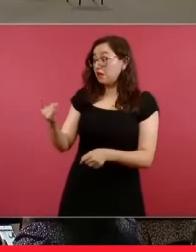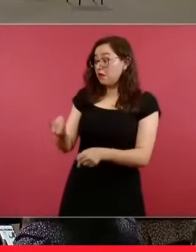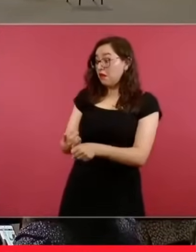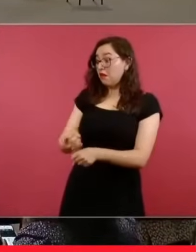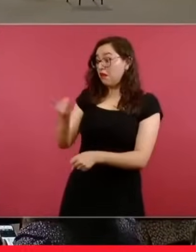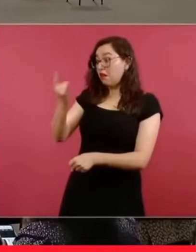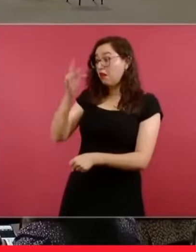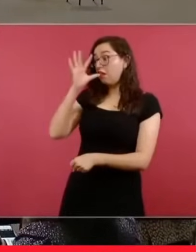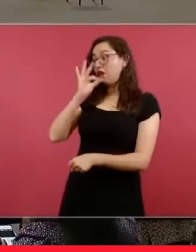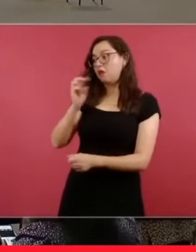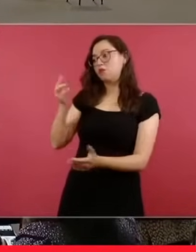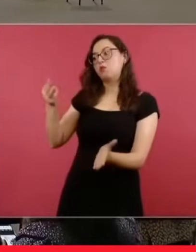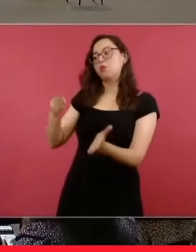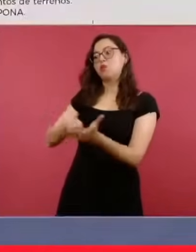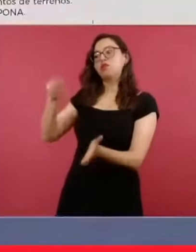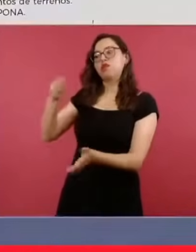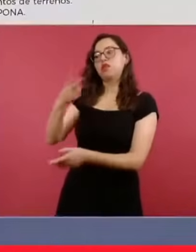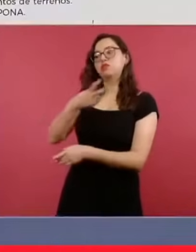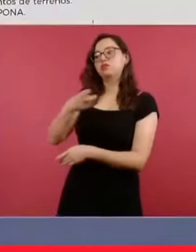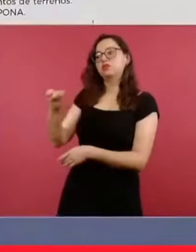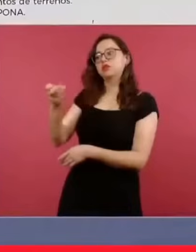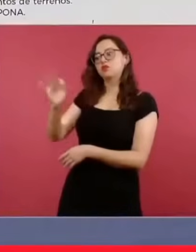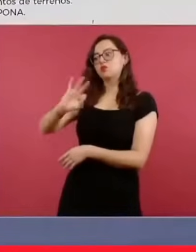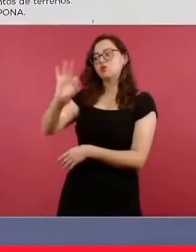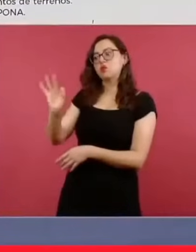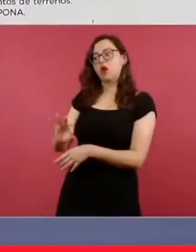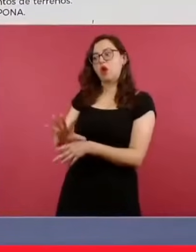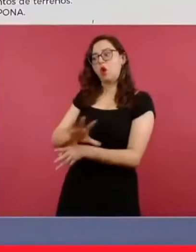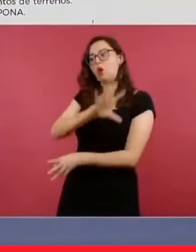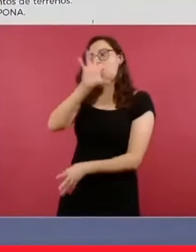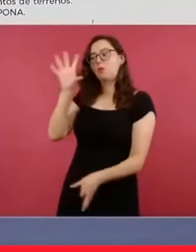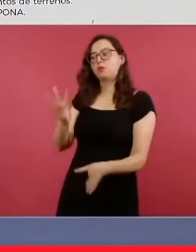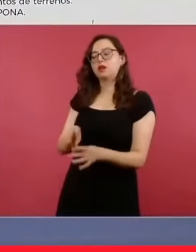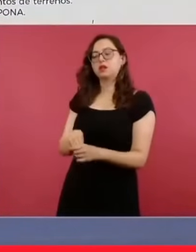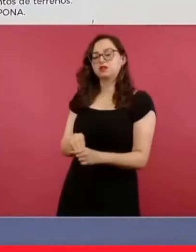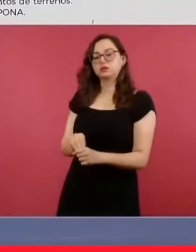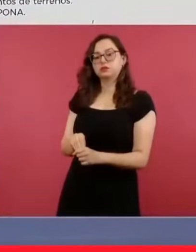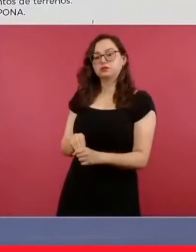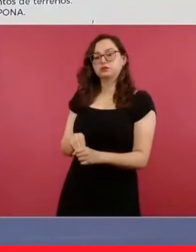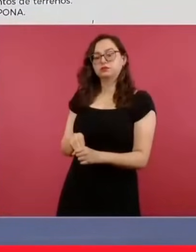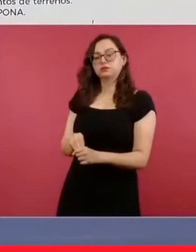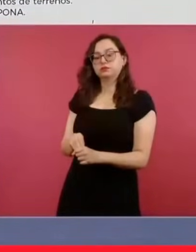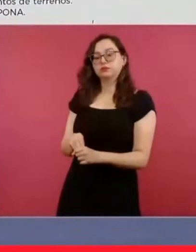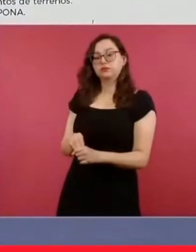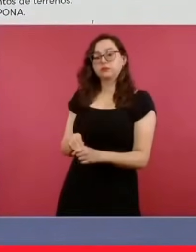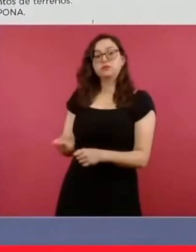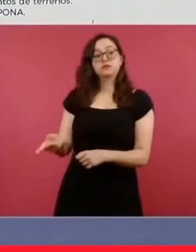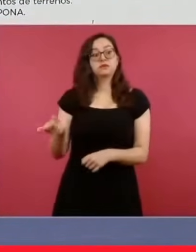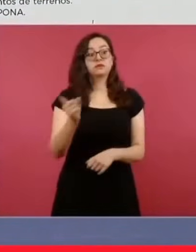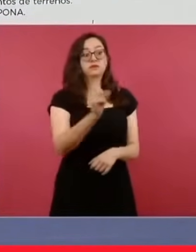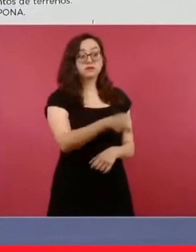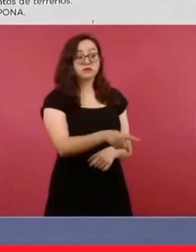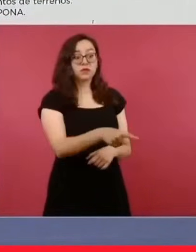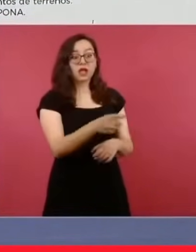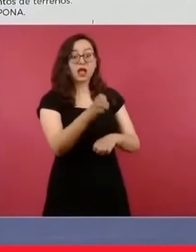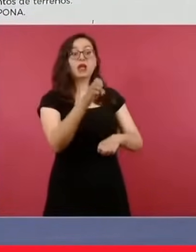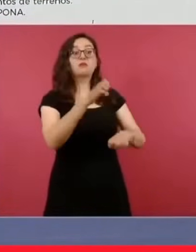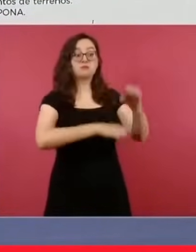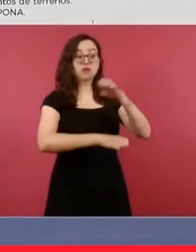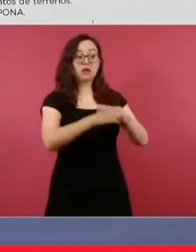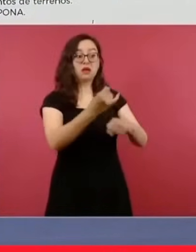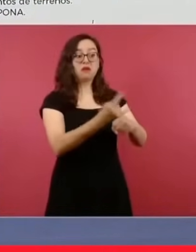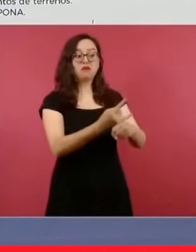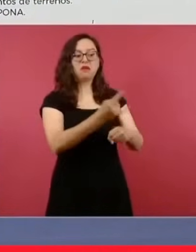el 200% del precio de valor de mercado del etano, pero si Braskem Idesa por alguna razón